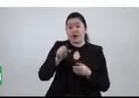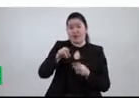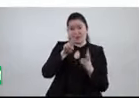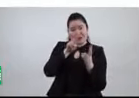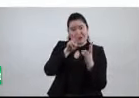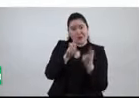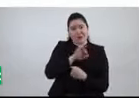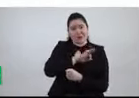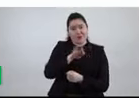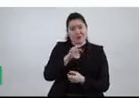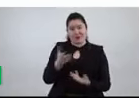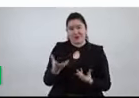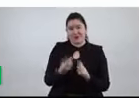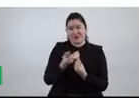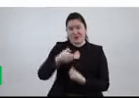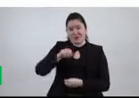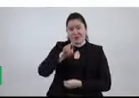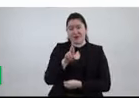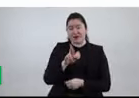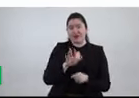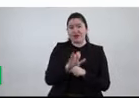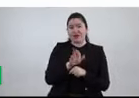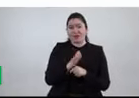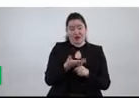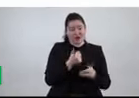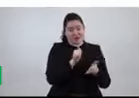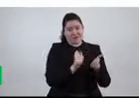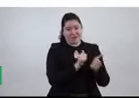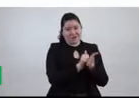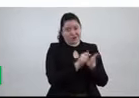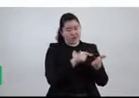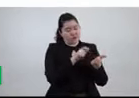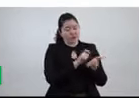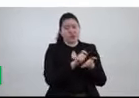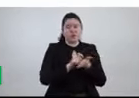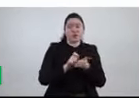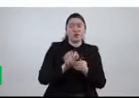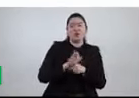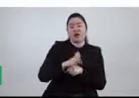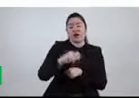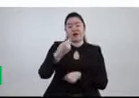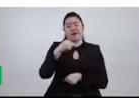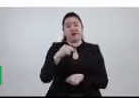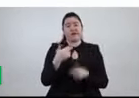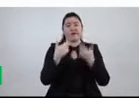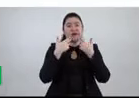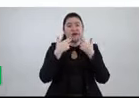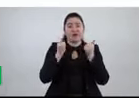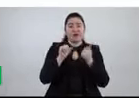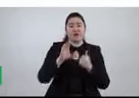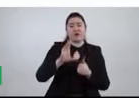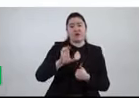junto con el QR de cita el expediente de vacunación prellenado con su nombre, CURP, y les pedimos, al igual que en el caso de